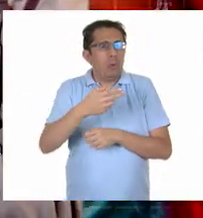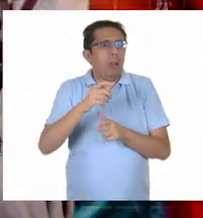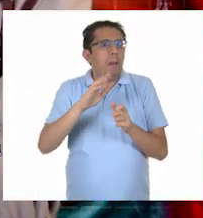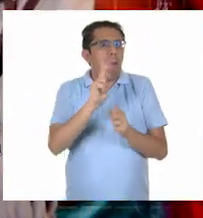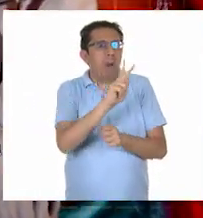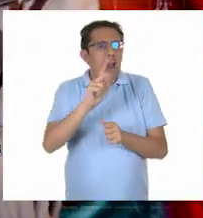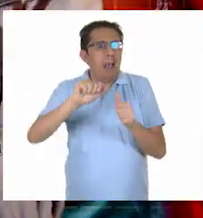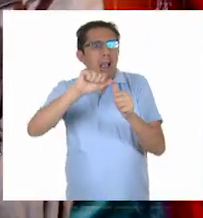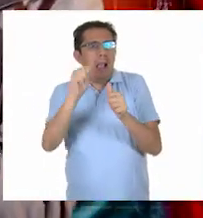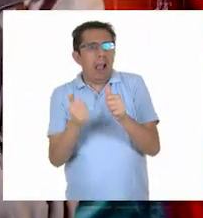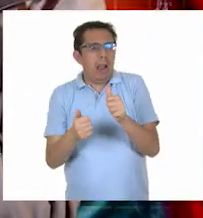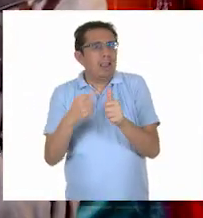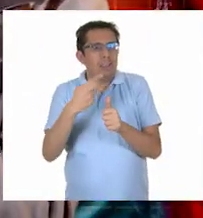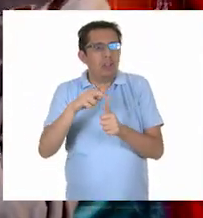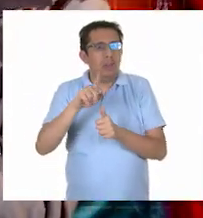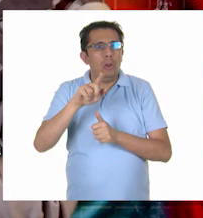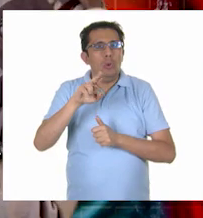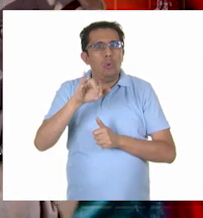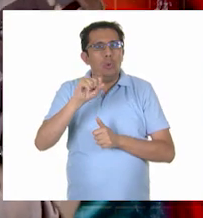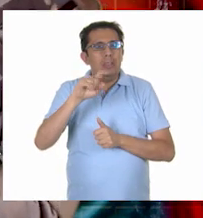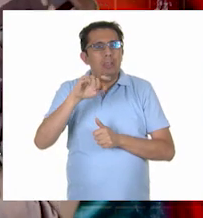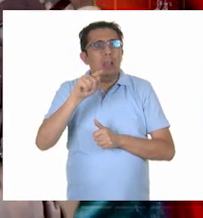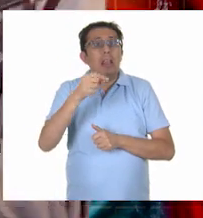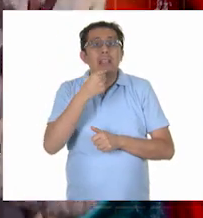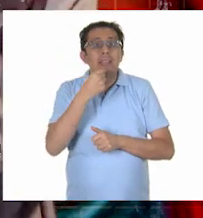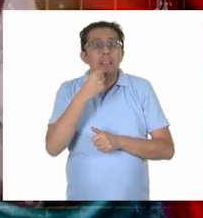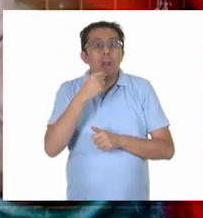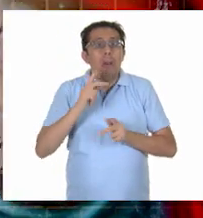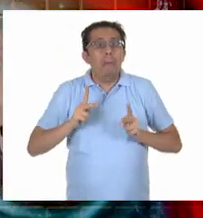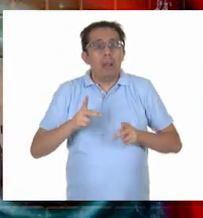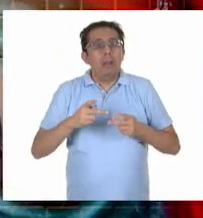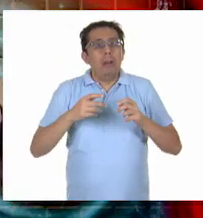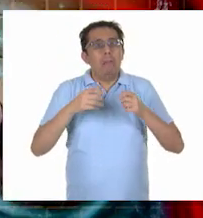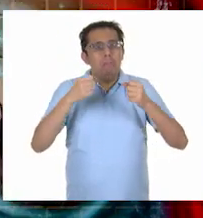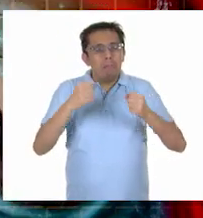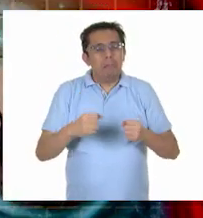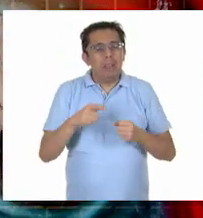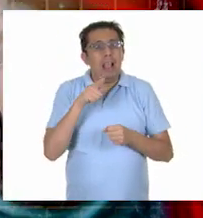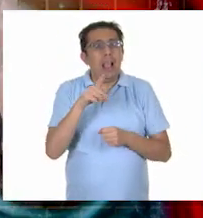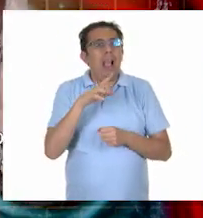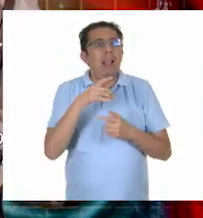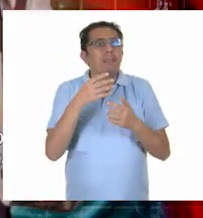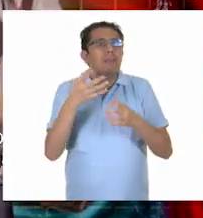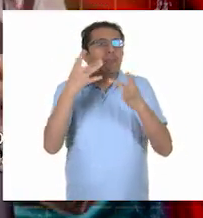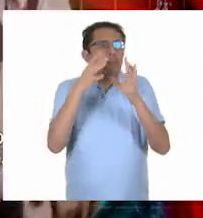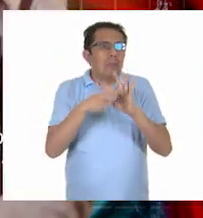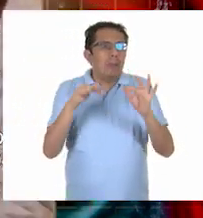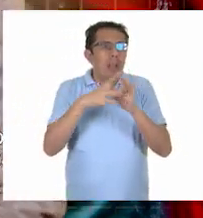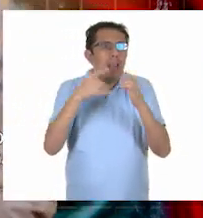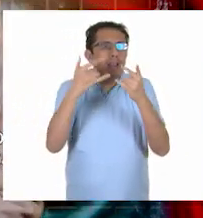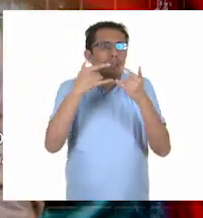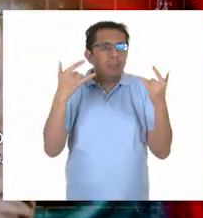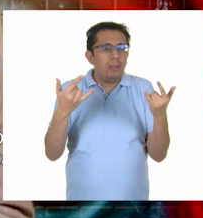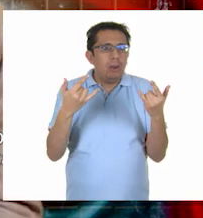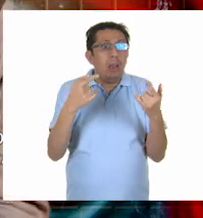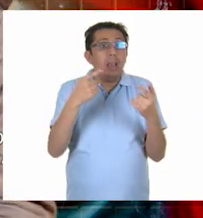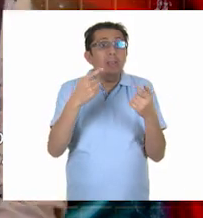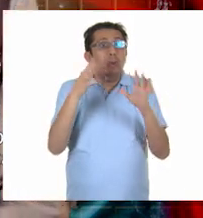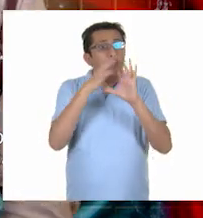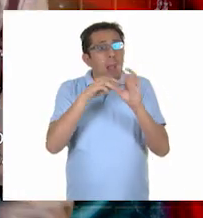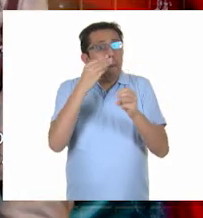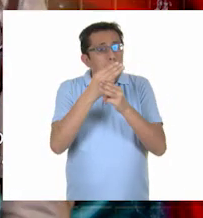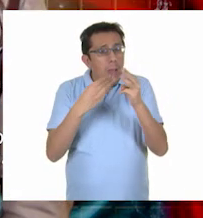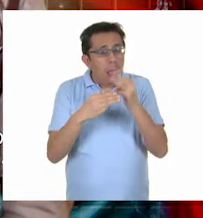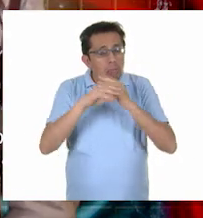este caso, Luisito, el niñito que se le caía el pantalón. Ponle una historia, ponle con qué material fue hecho. En